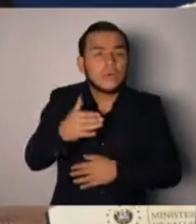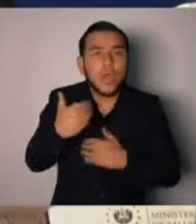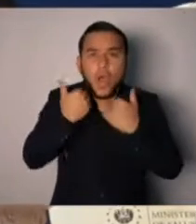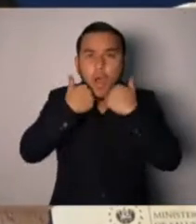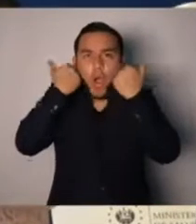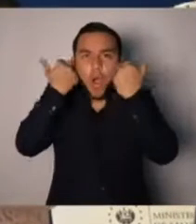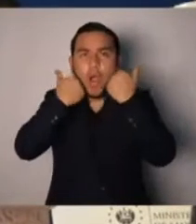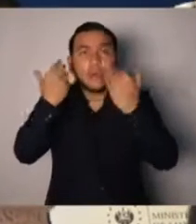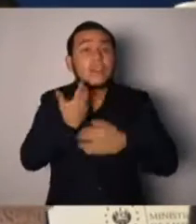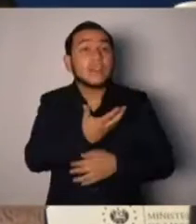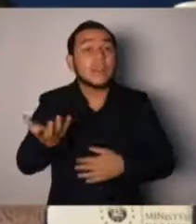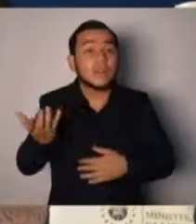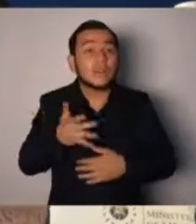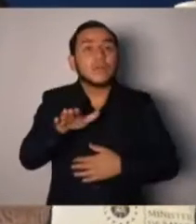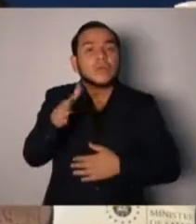jóvenes